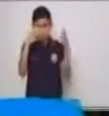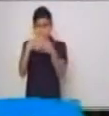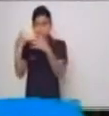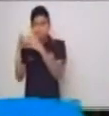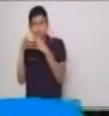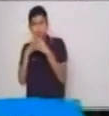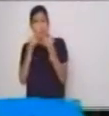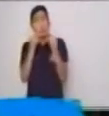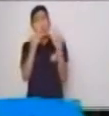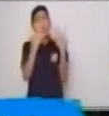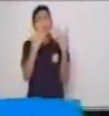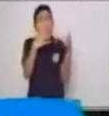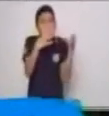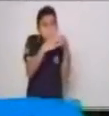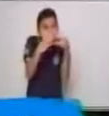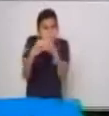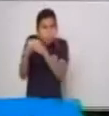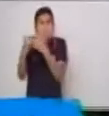cantidades.